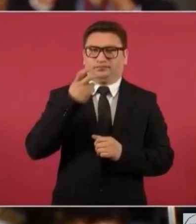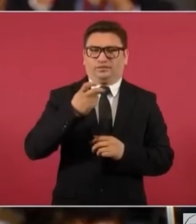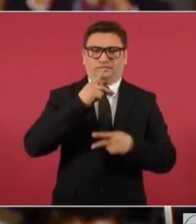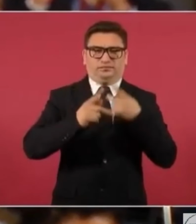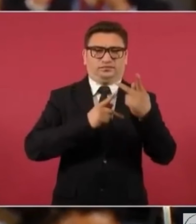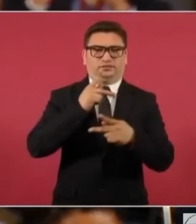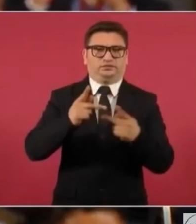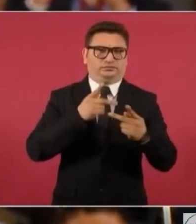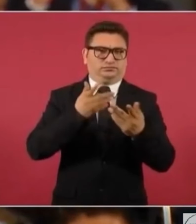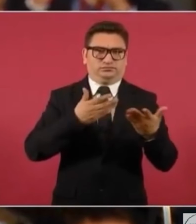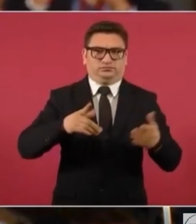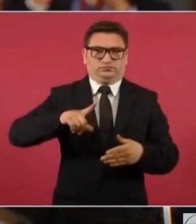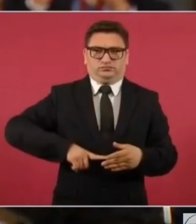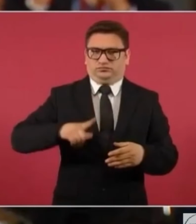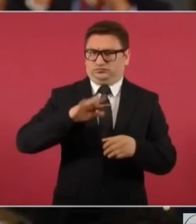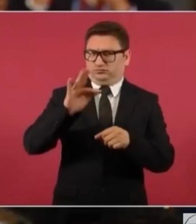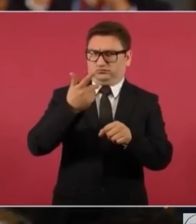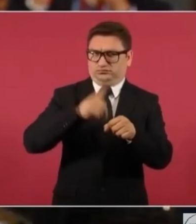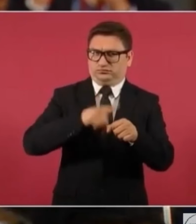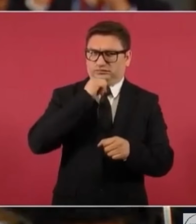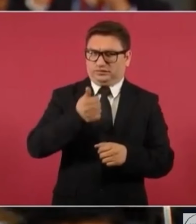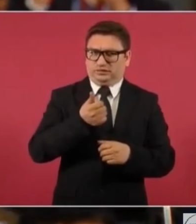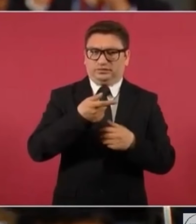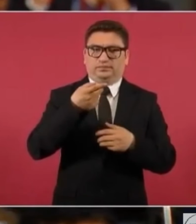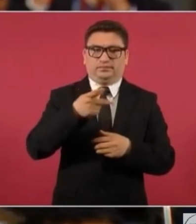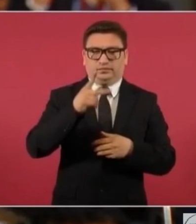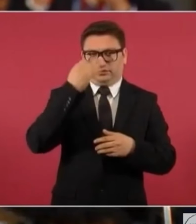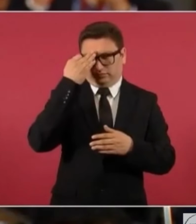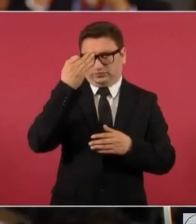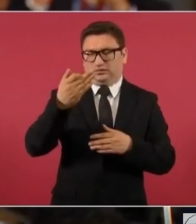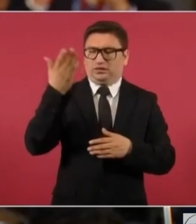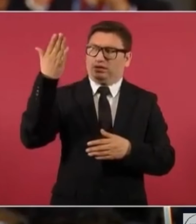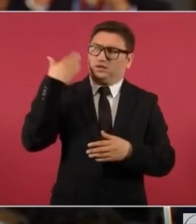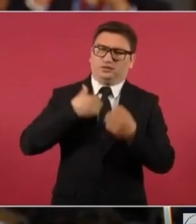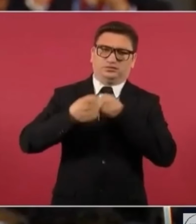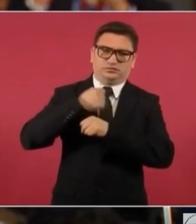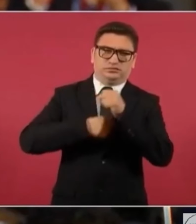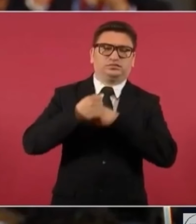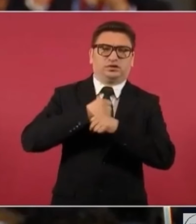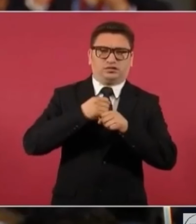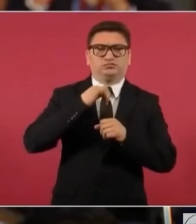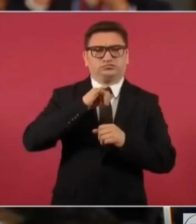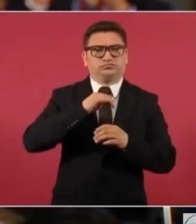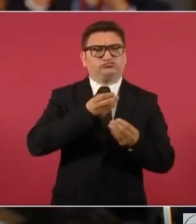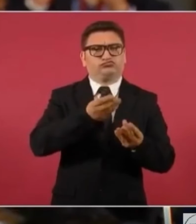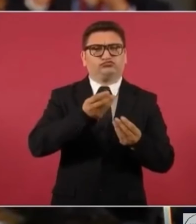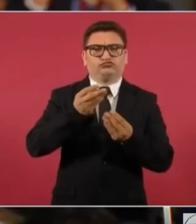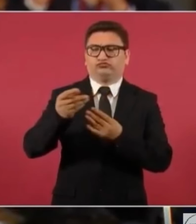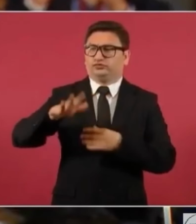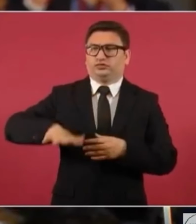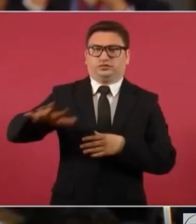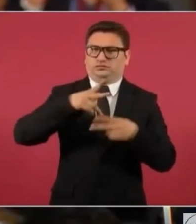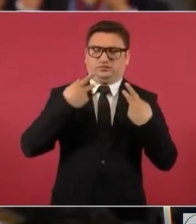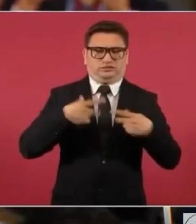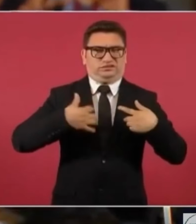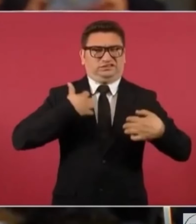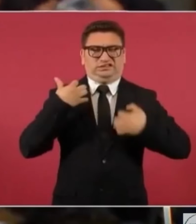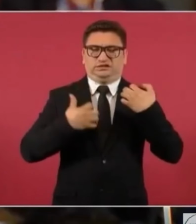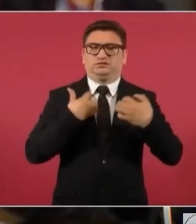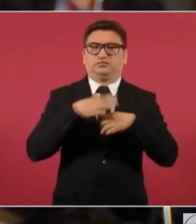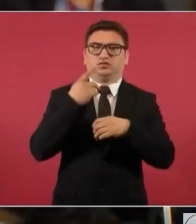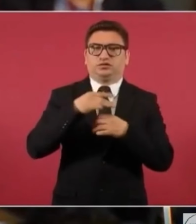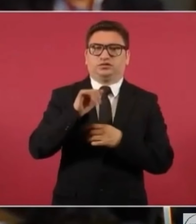prestaciones ya no se dan en el gobierno federal, pero durante años pues, se proporcionaban y fue algo que indignó mucho a la gente. La